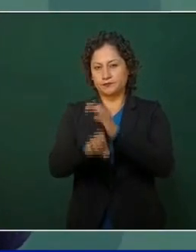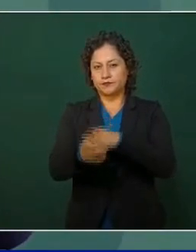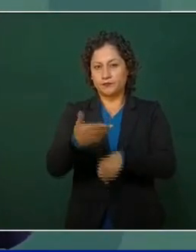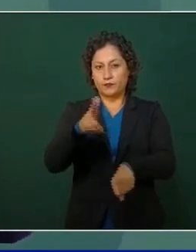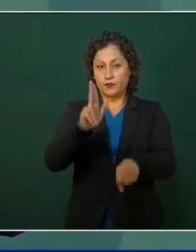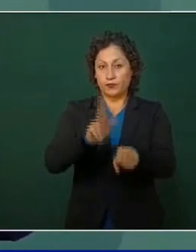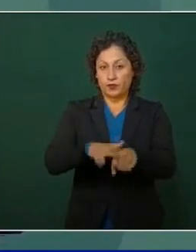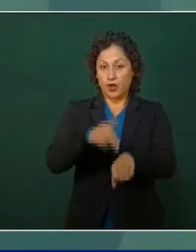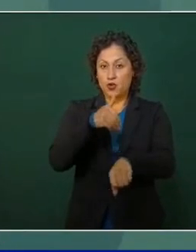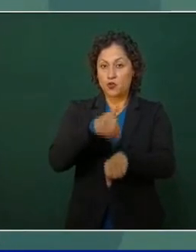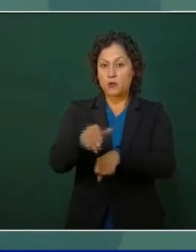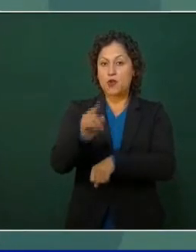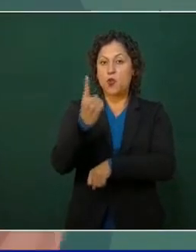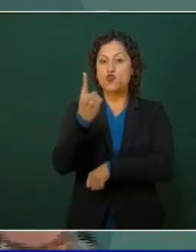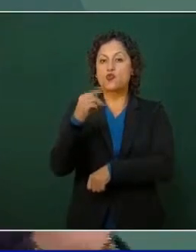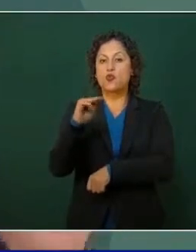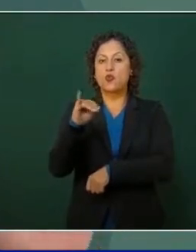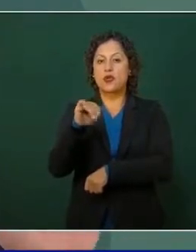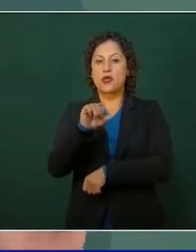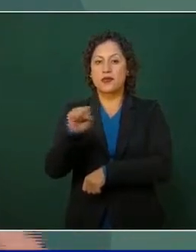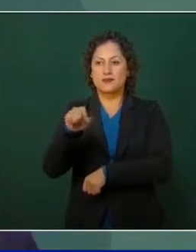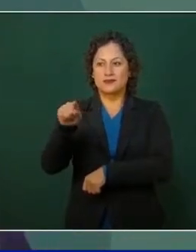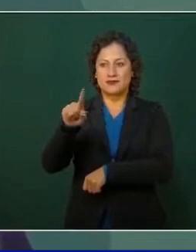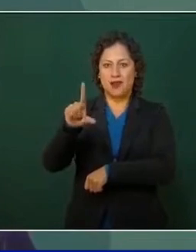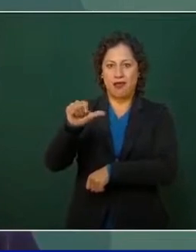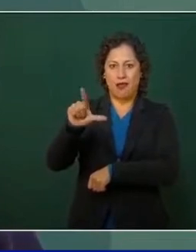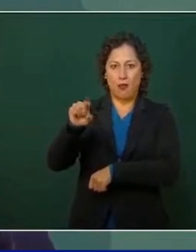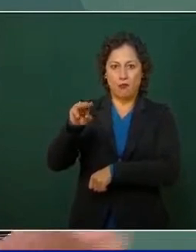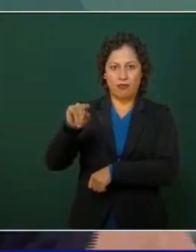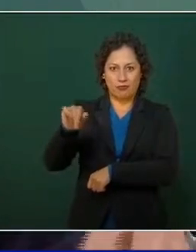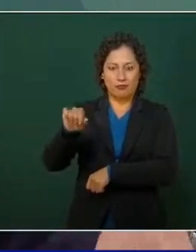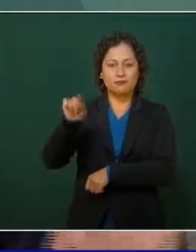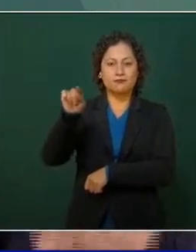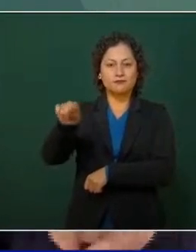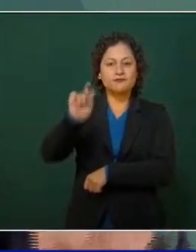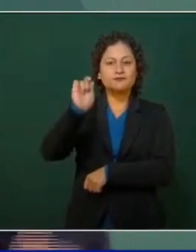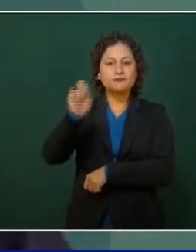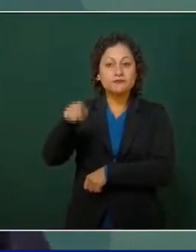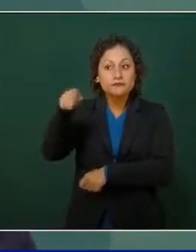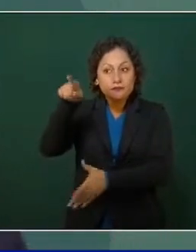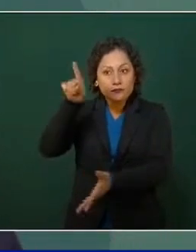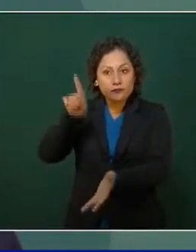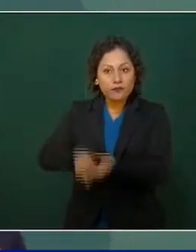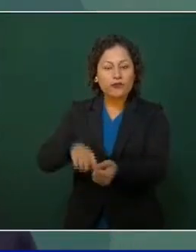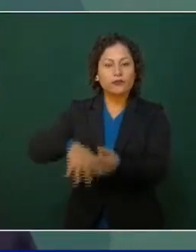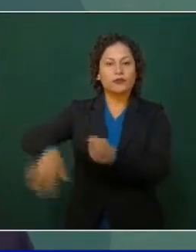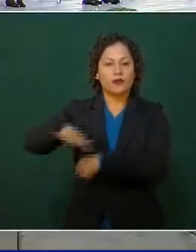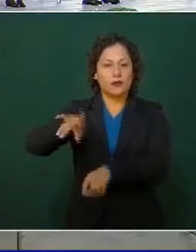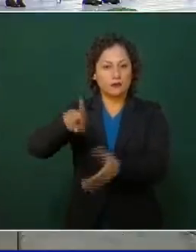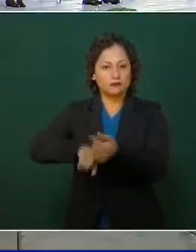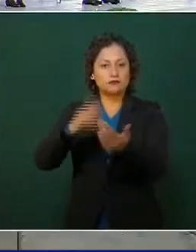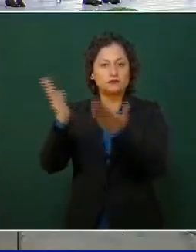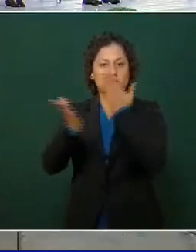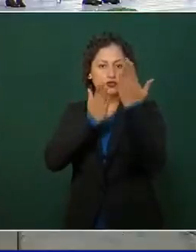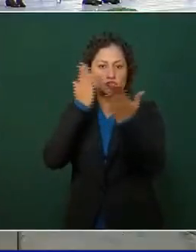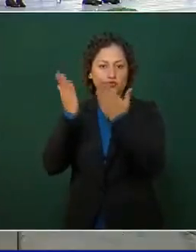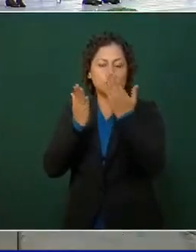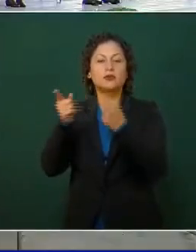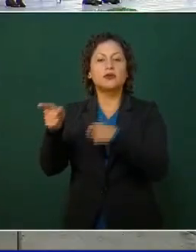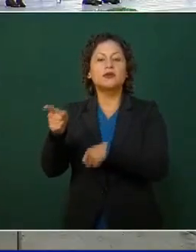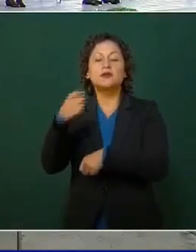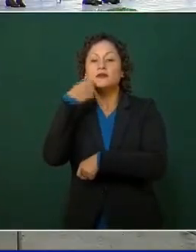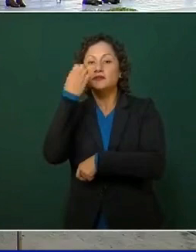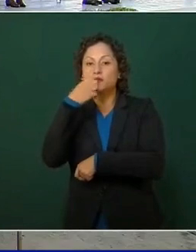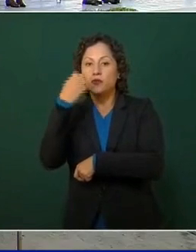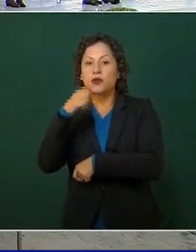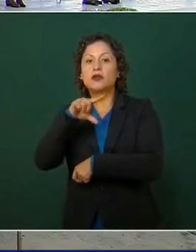Lomita, en La Loma, es una sede de residencia, se forman médicos tlaxcaltecas. ¿Dónde hacen su rotación de campo?